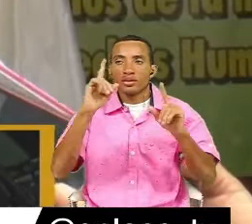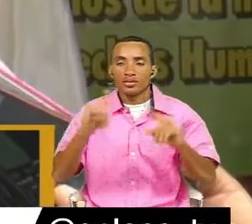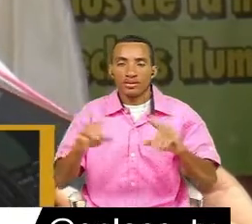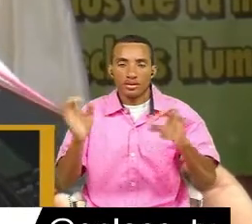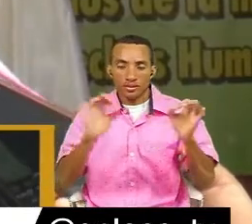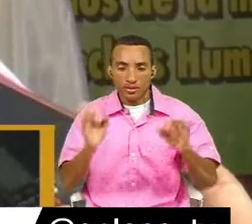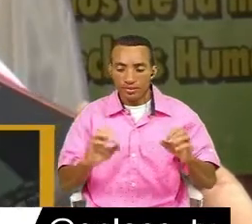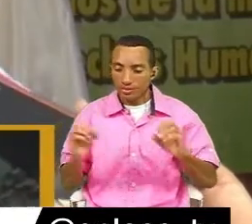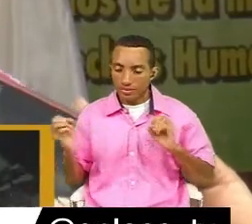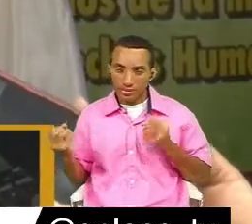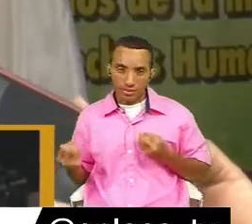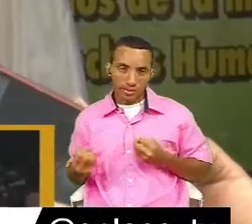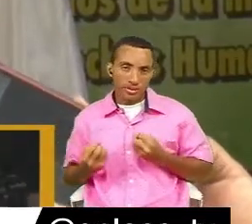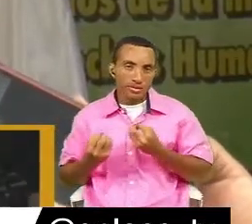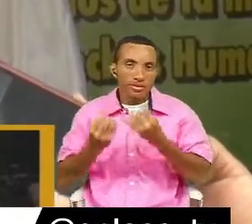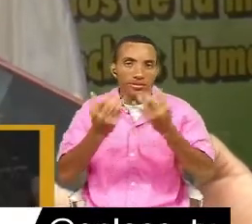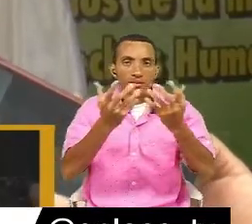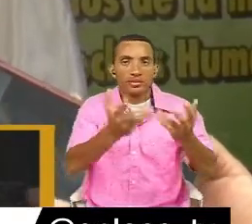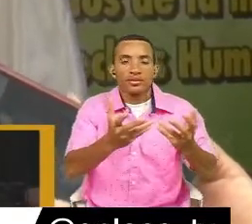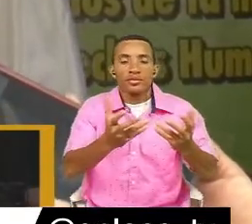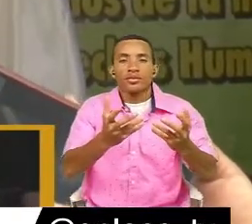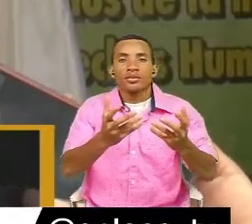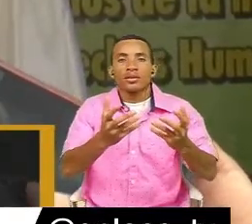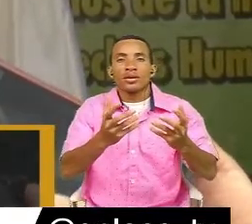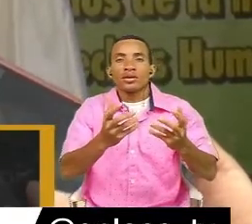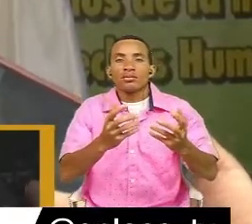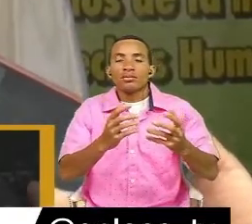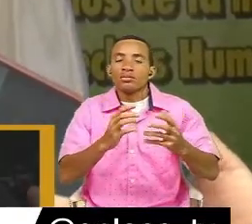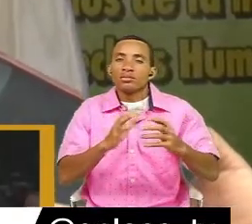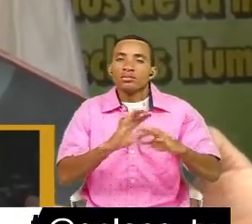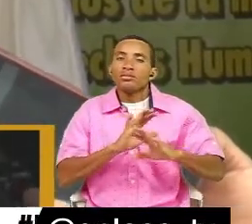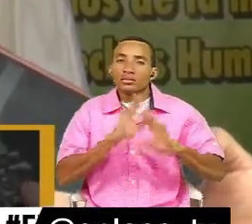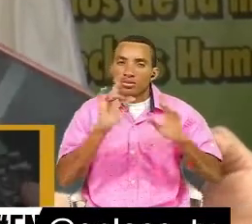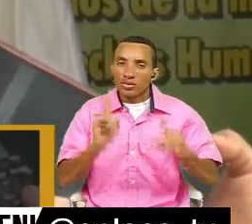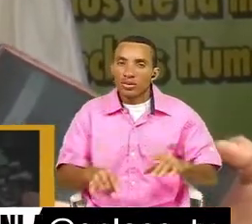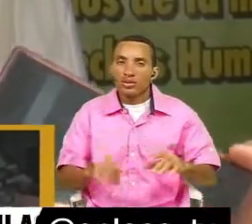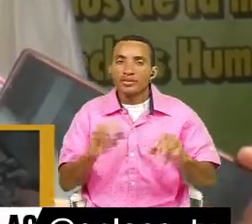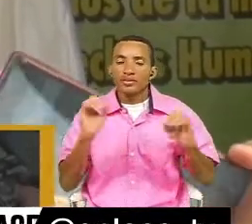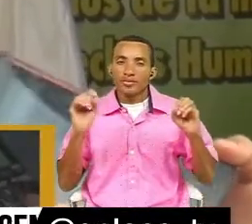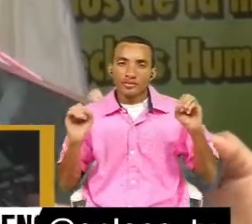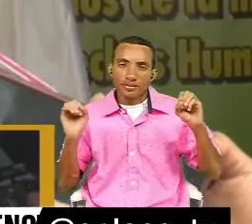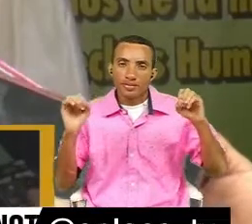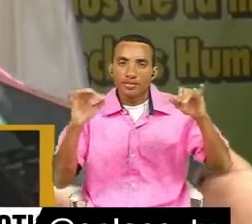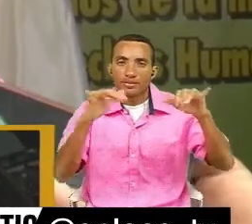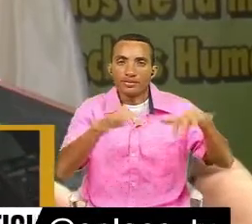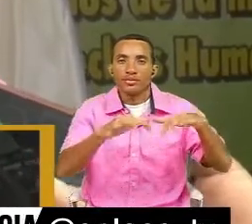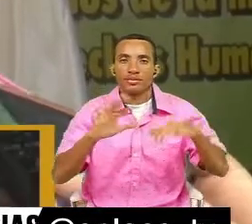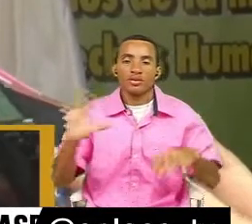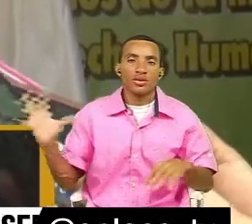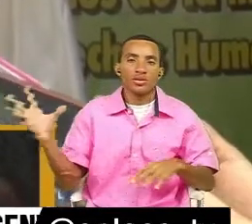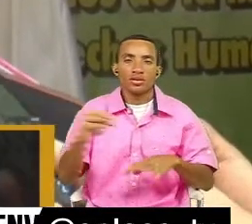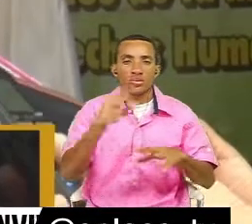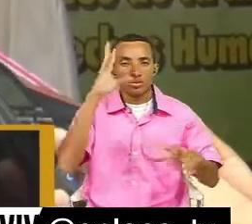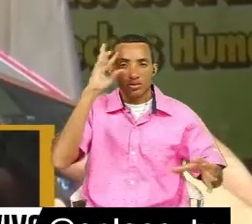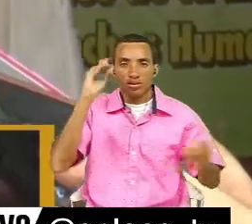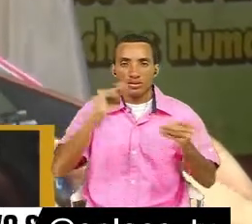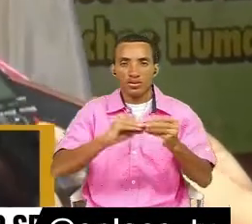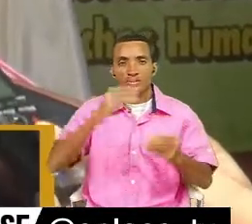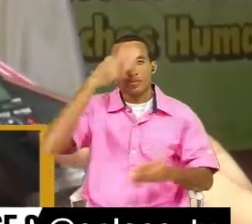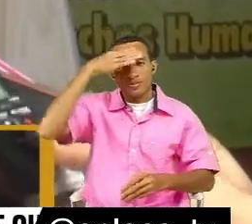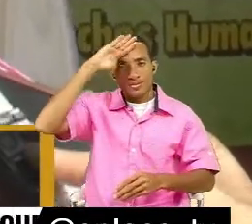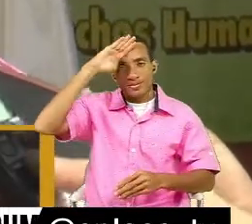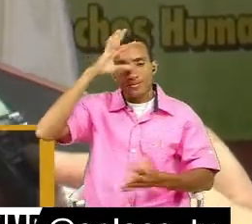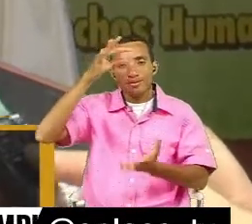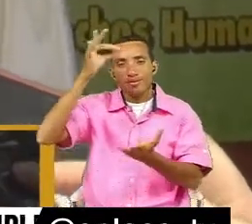esta movilización, la cual apunta a que se den de una vez por todas los acuerdos en La Habana,